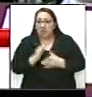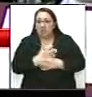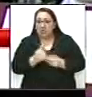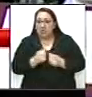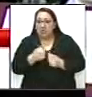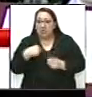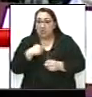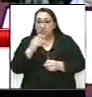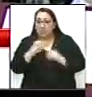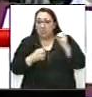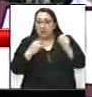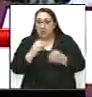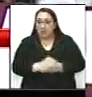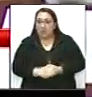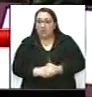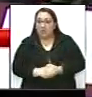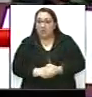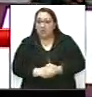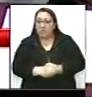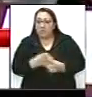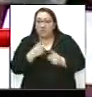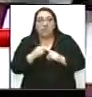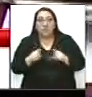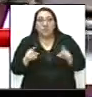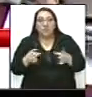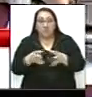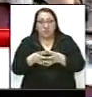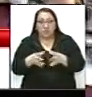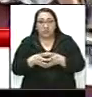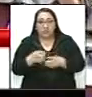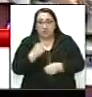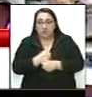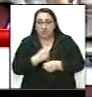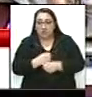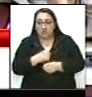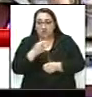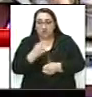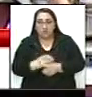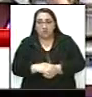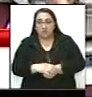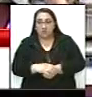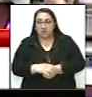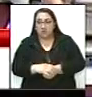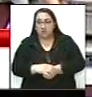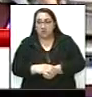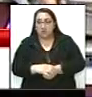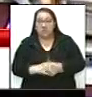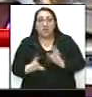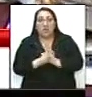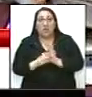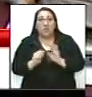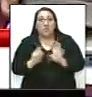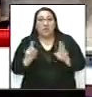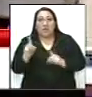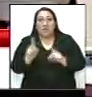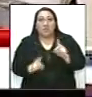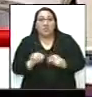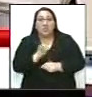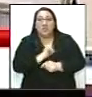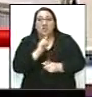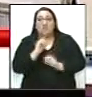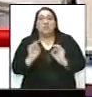sus apreciaciones. Ellos son parte del sistema y sin duda legislar sin la opinión de estas instituciones